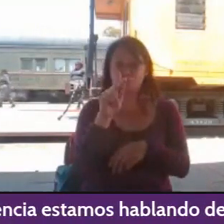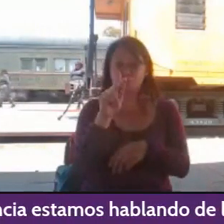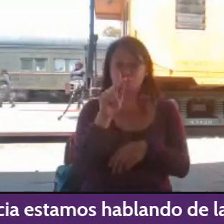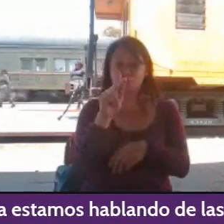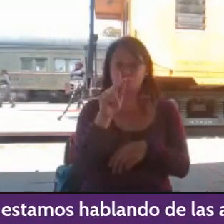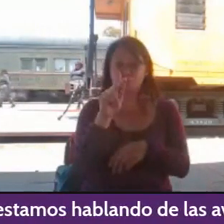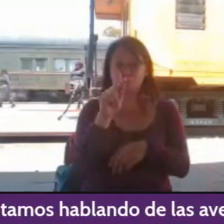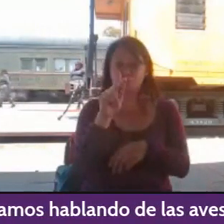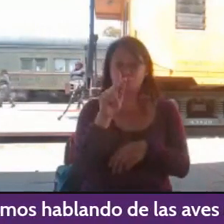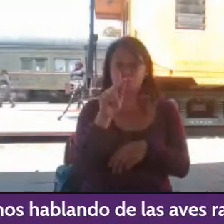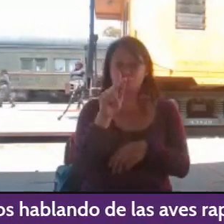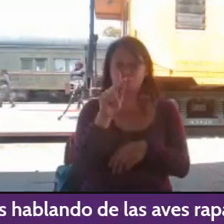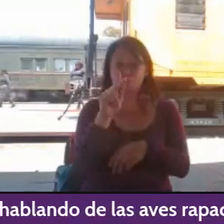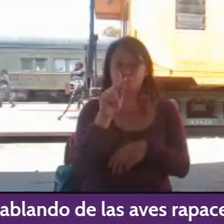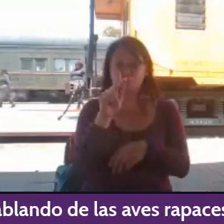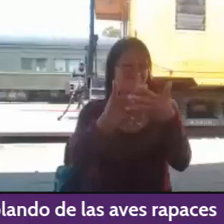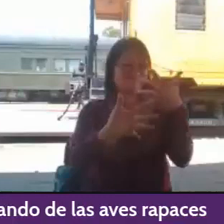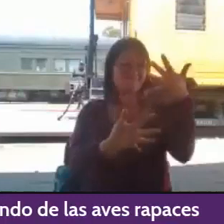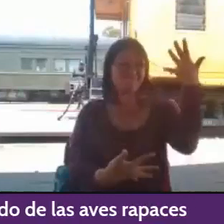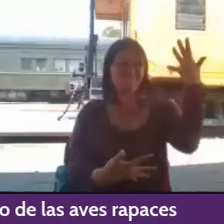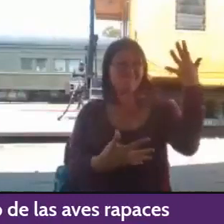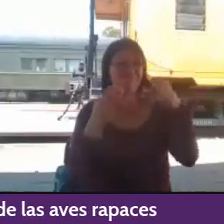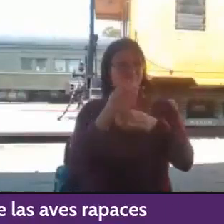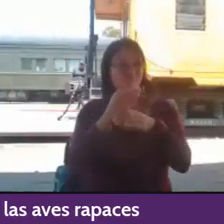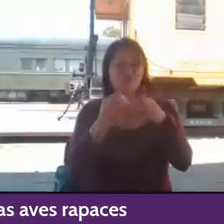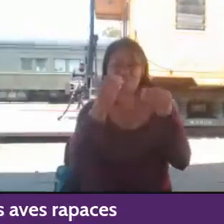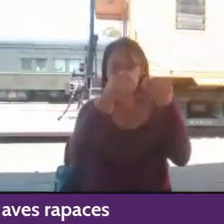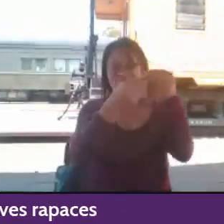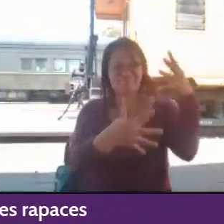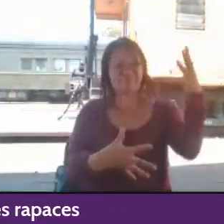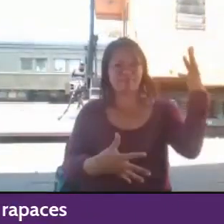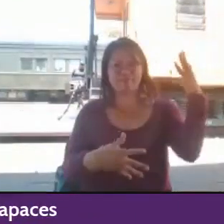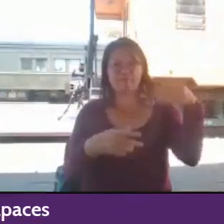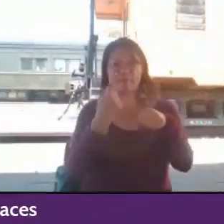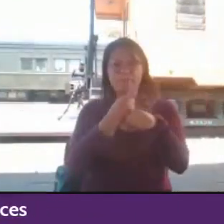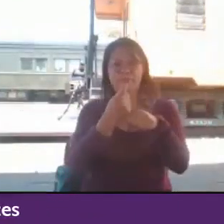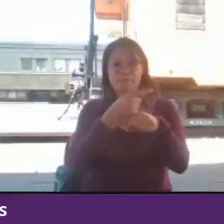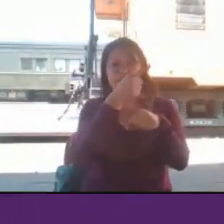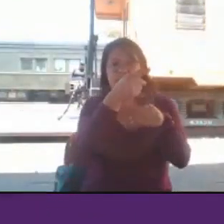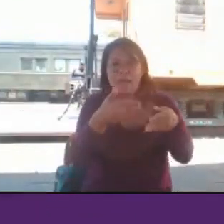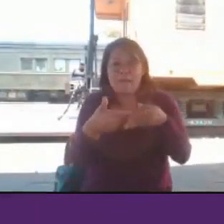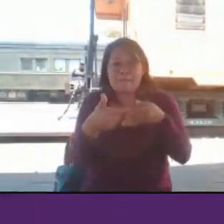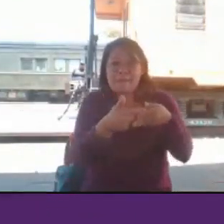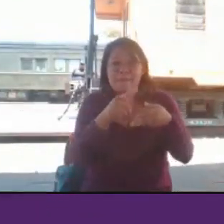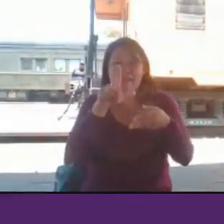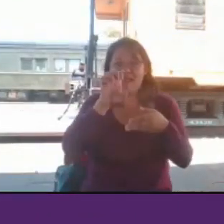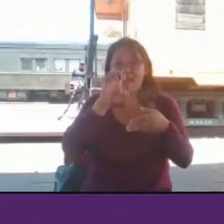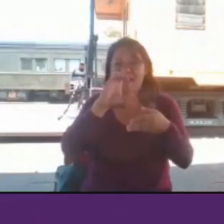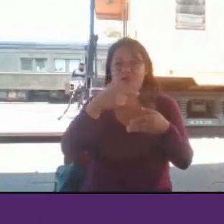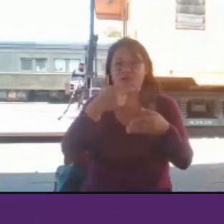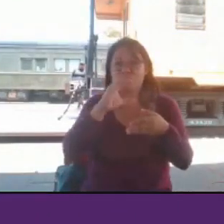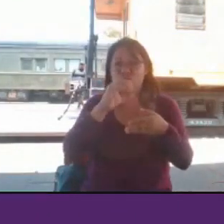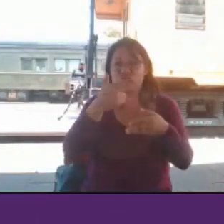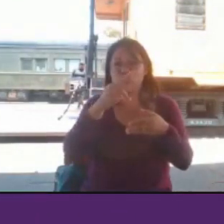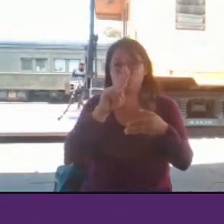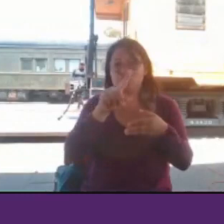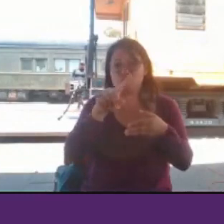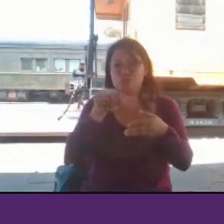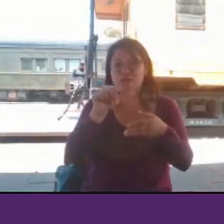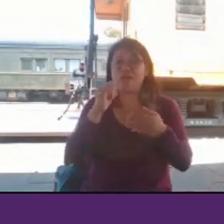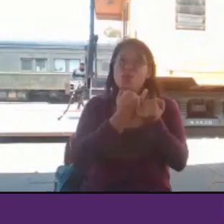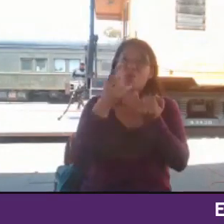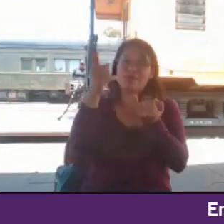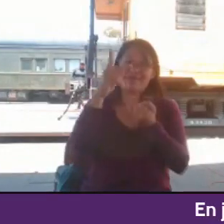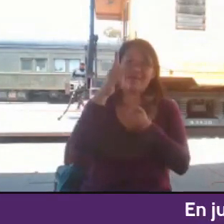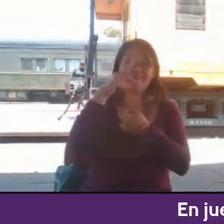montón de patrones. Ahí pueden ver un chorro de variaciones. Primero tenemos unas crías de lechuza, así se veía aquí hace algunos ayeres. Y después, bueno,